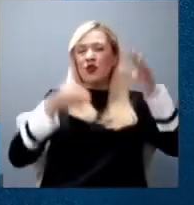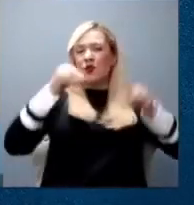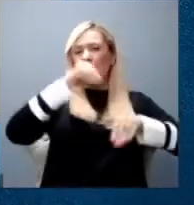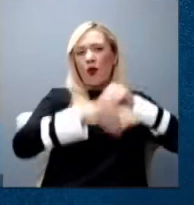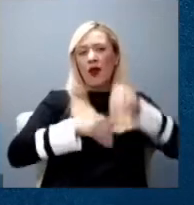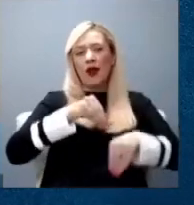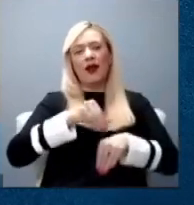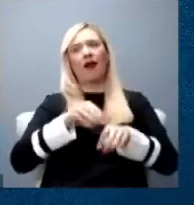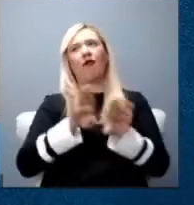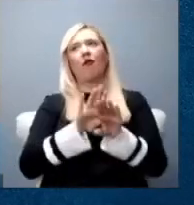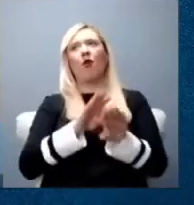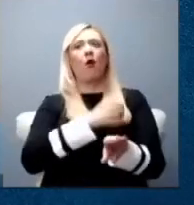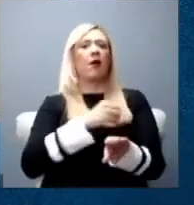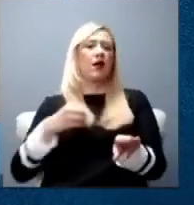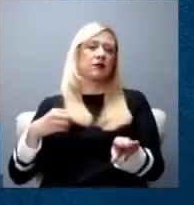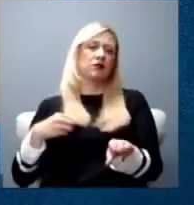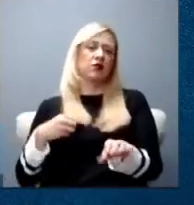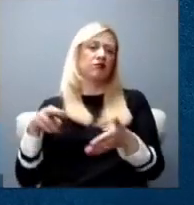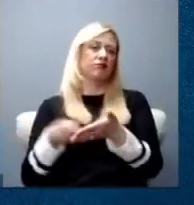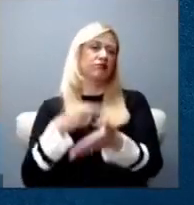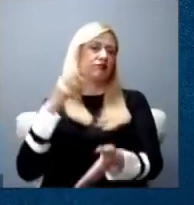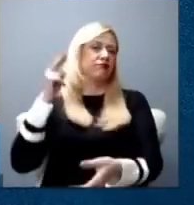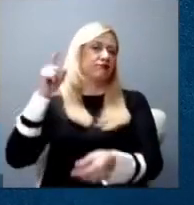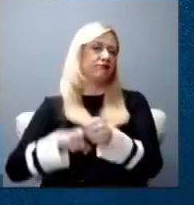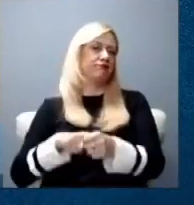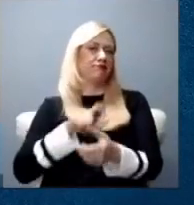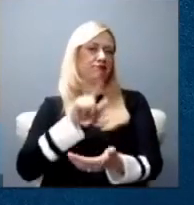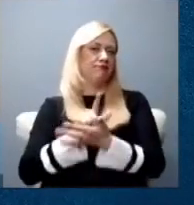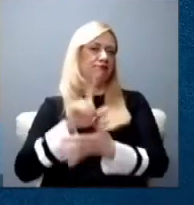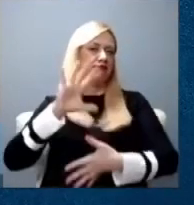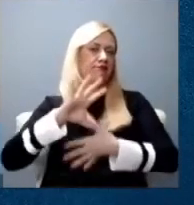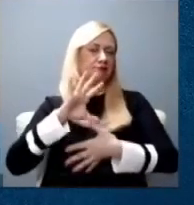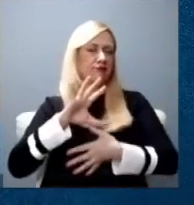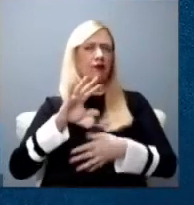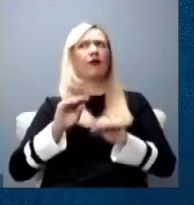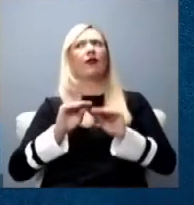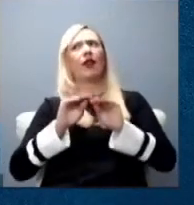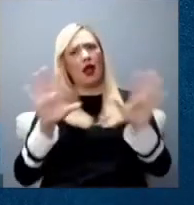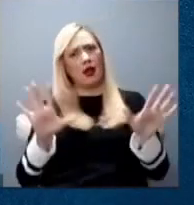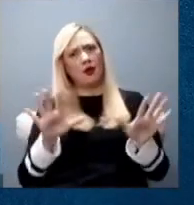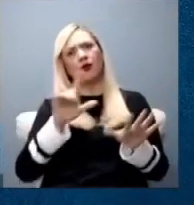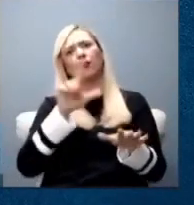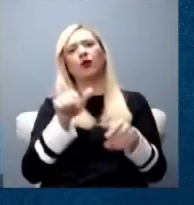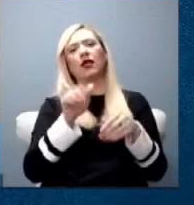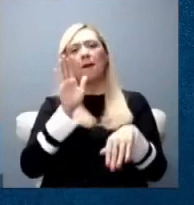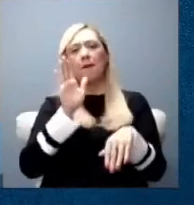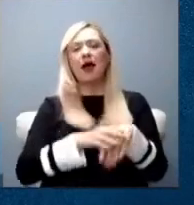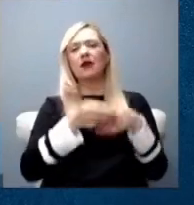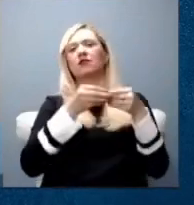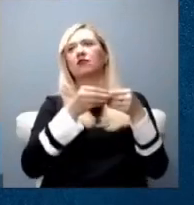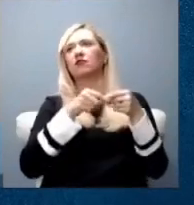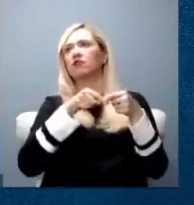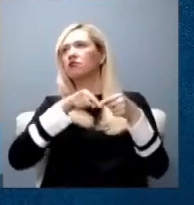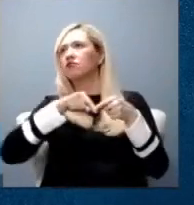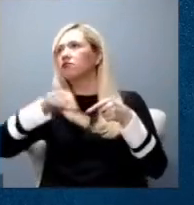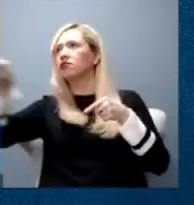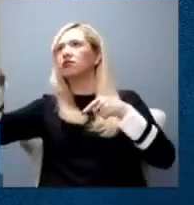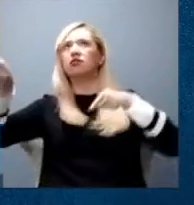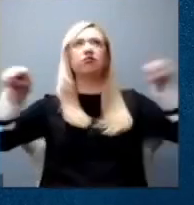obligaciones que aparecen en la Convención Americana. Por supuesto, también esa función consultiva se ha extendido a, por ejemplo, cuál es